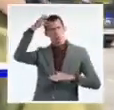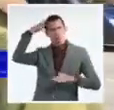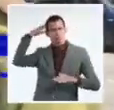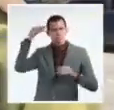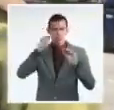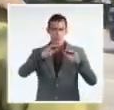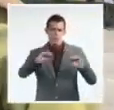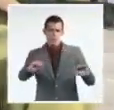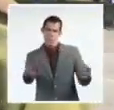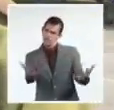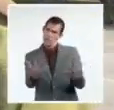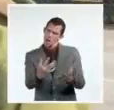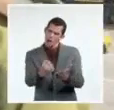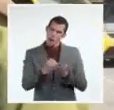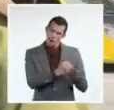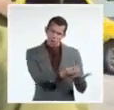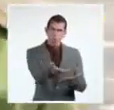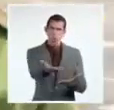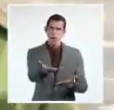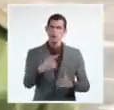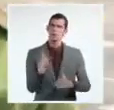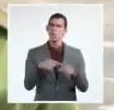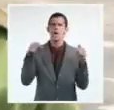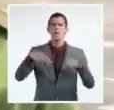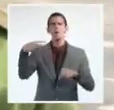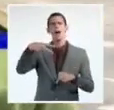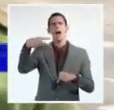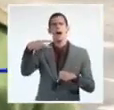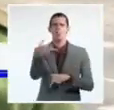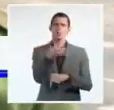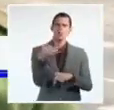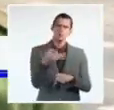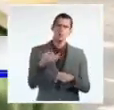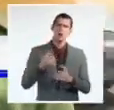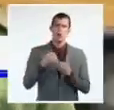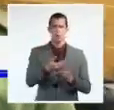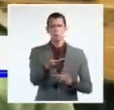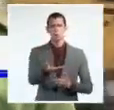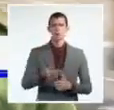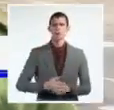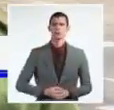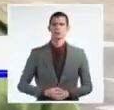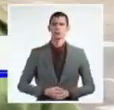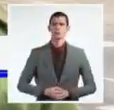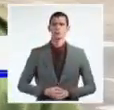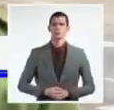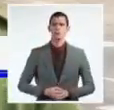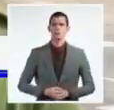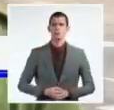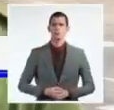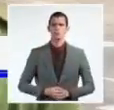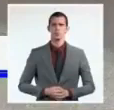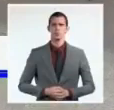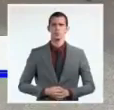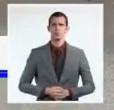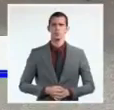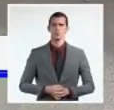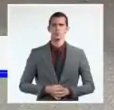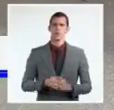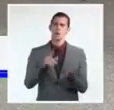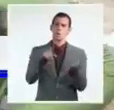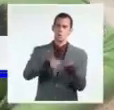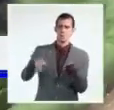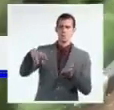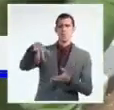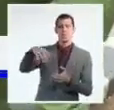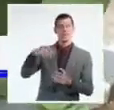con el saneamiento de la parte esta de Marianao que nos tocó. No solamente estamos siguiendo el mensaje de Fuerza Pinar del Río, sino estamos siguiendo el mensaje de Fuerza Cuba